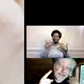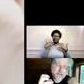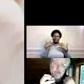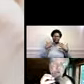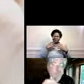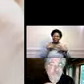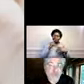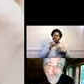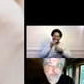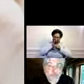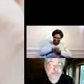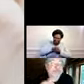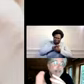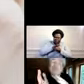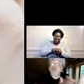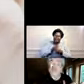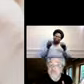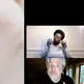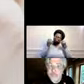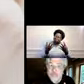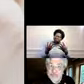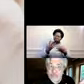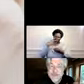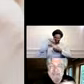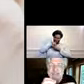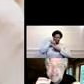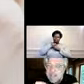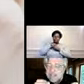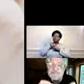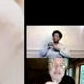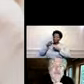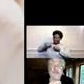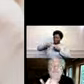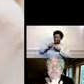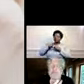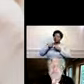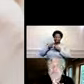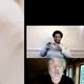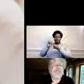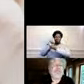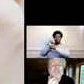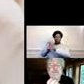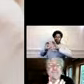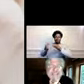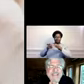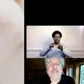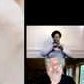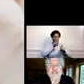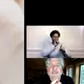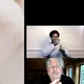sobre los hombros, los corazones, la mente de esos profesionales de soporte directo. Y claro, también la gente a quienes